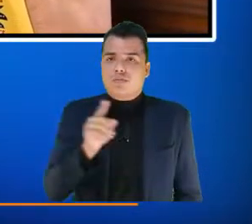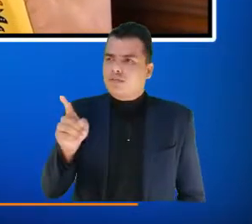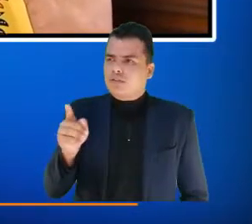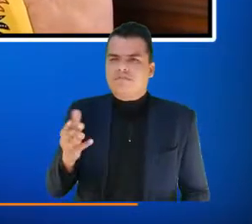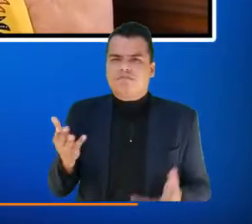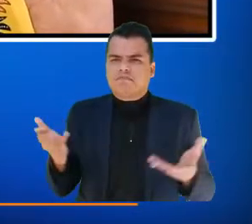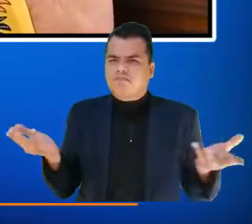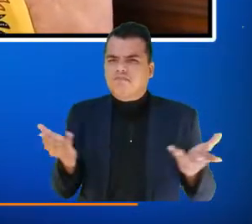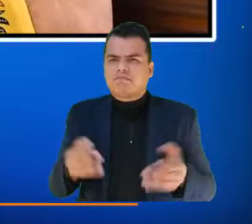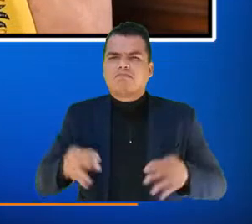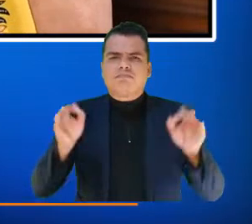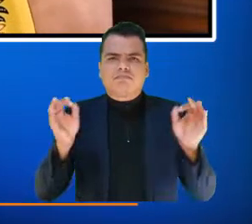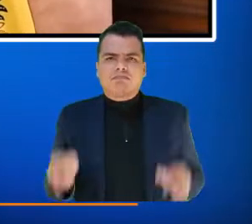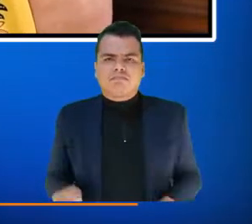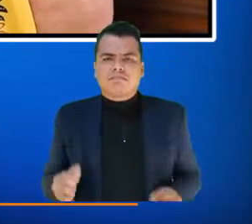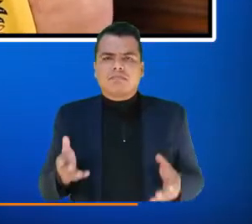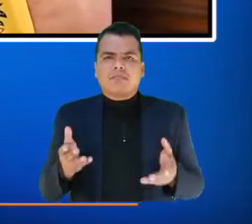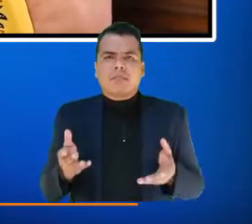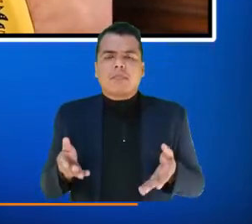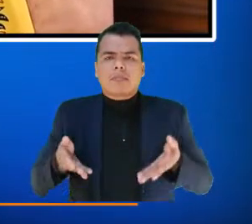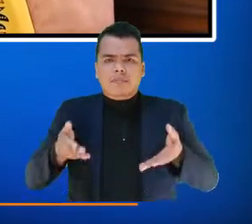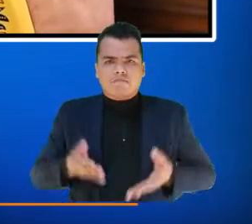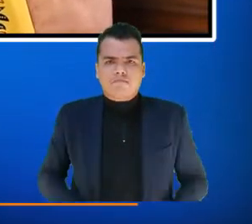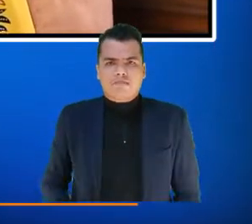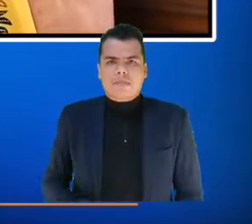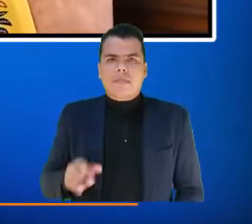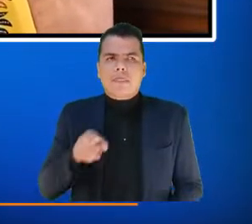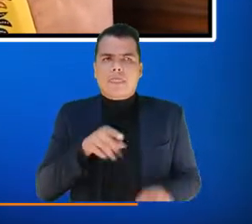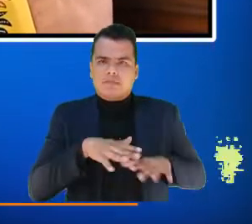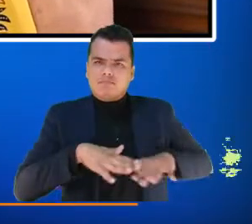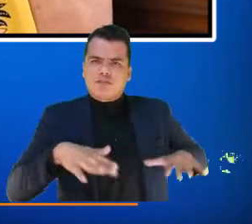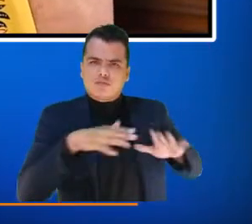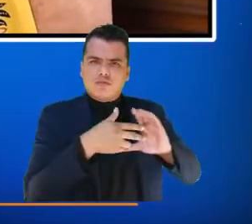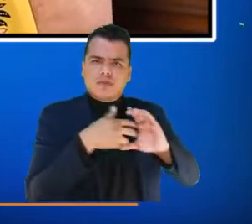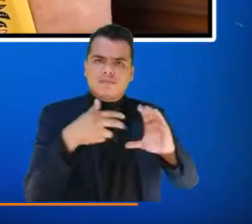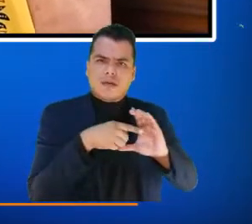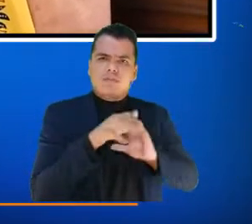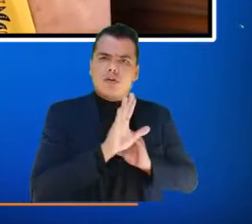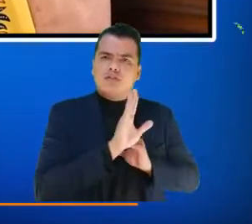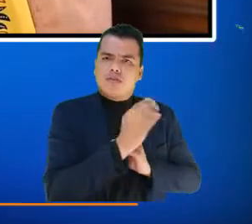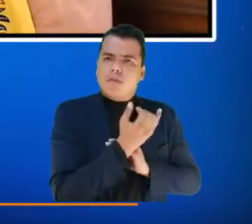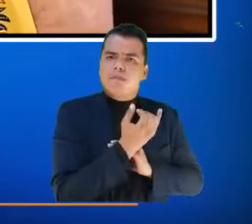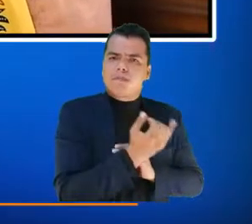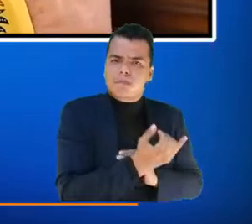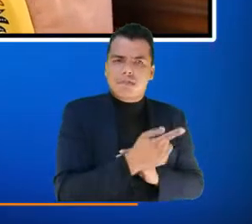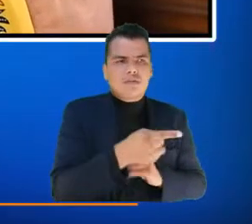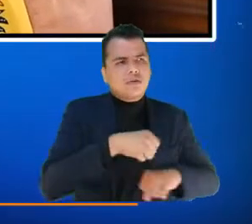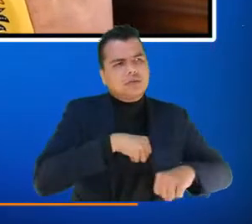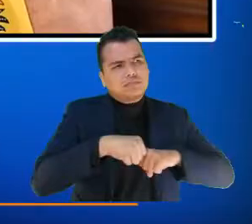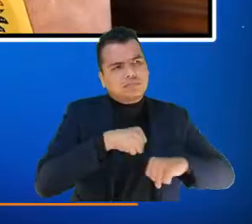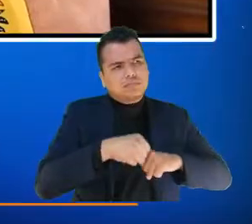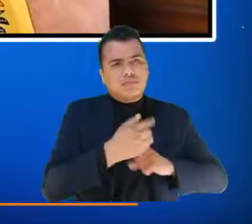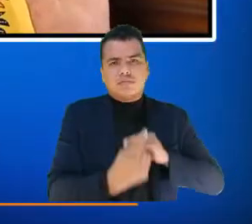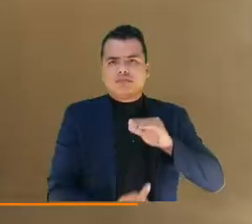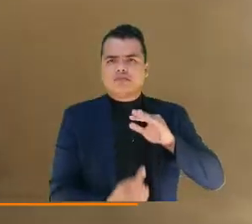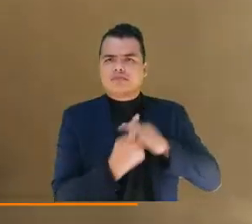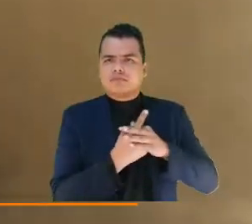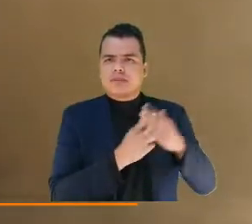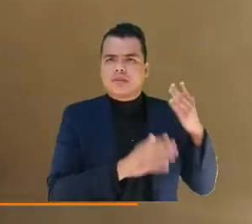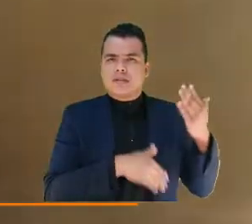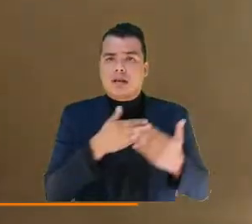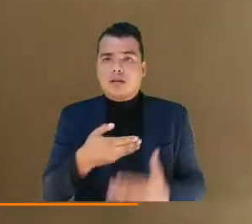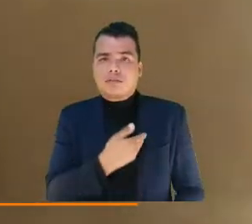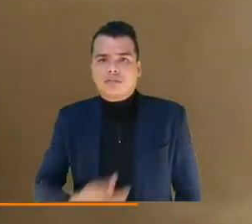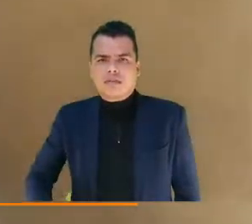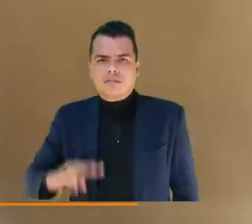del sector minero. ¿Cómo ha sido ese caminar suyo desde las minas a la vicepresidencia? Bueno,